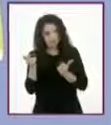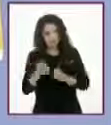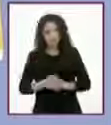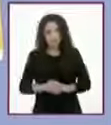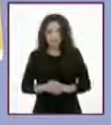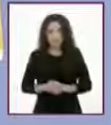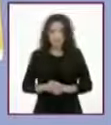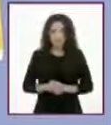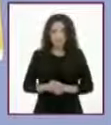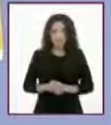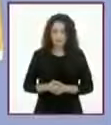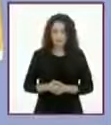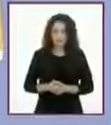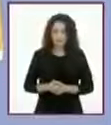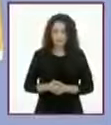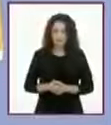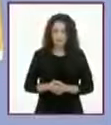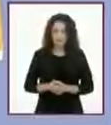Atentamente le saluda.